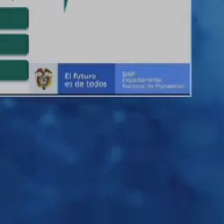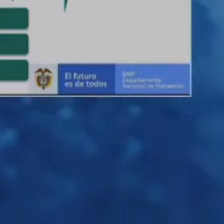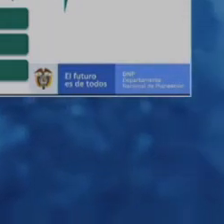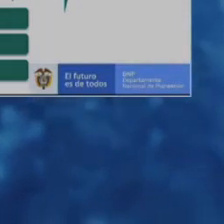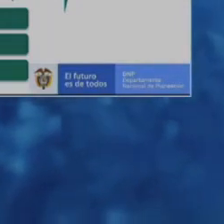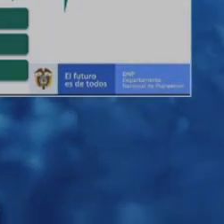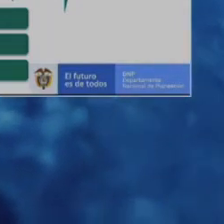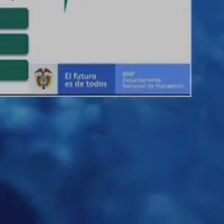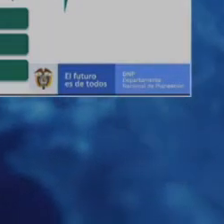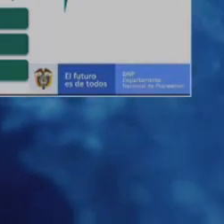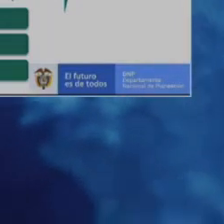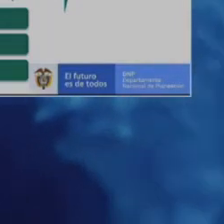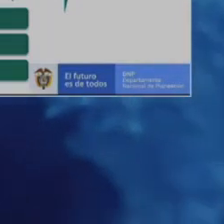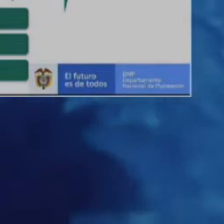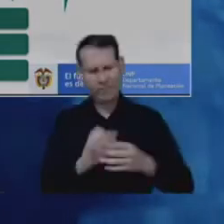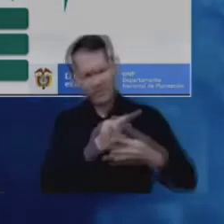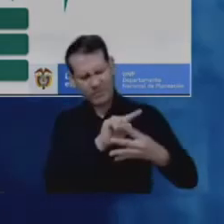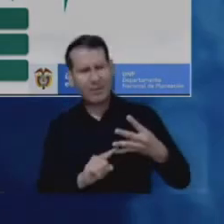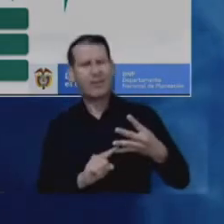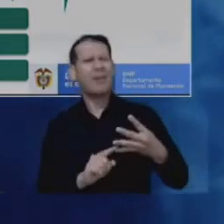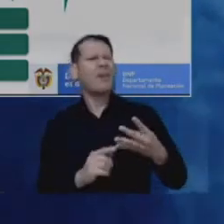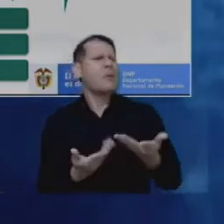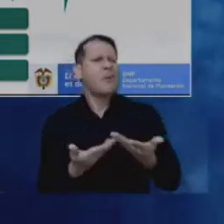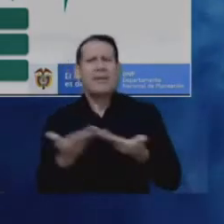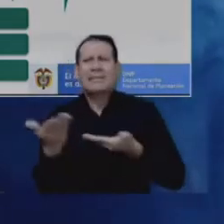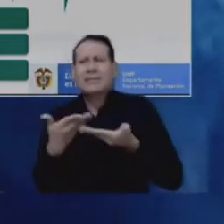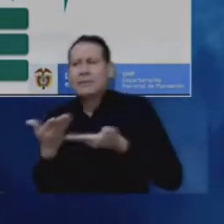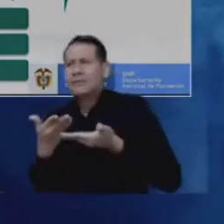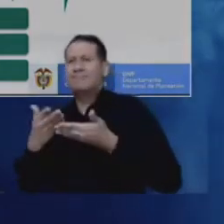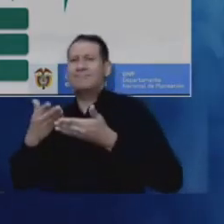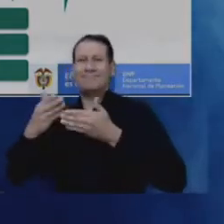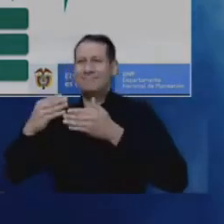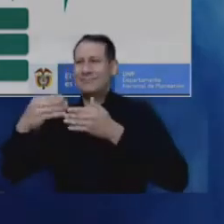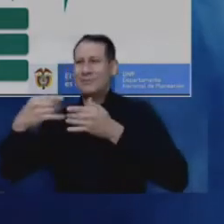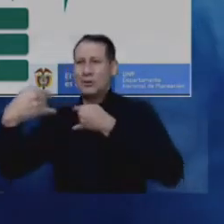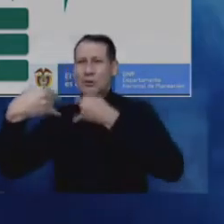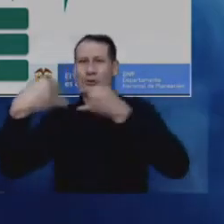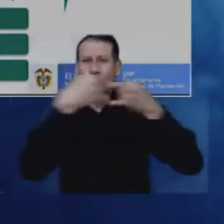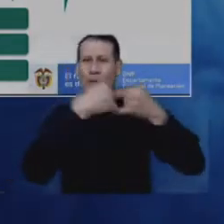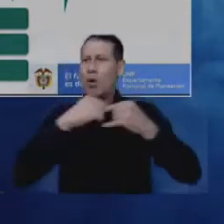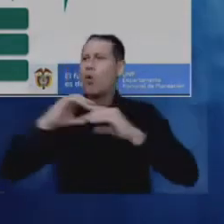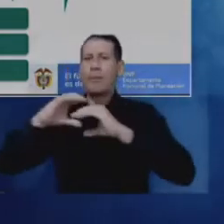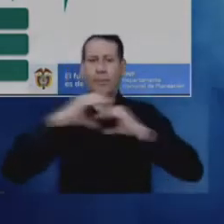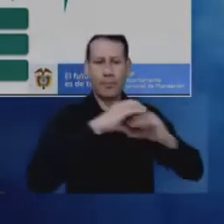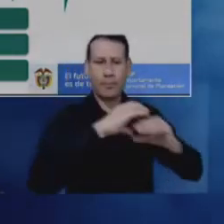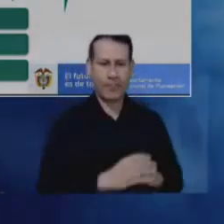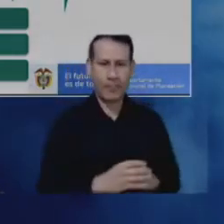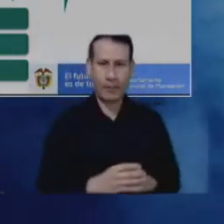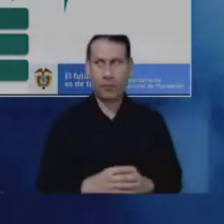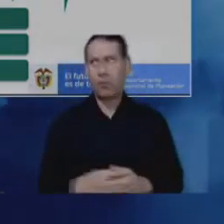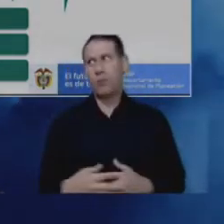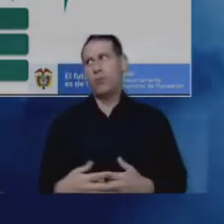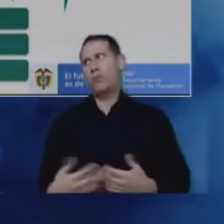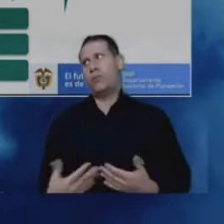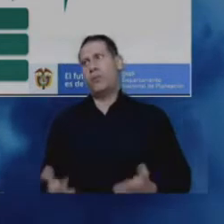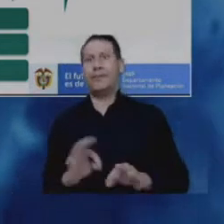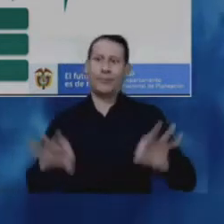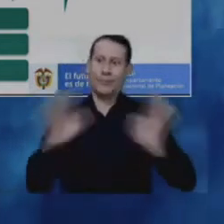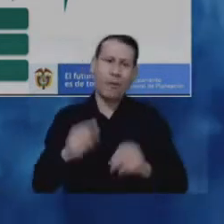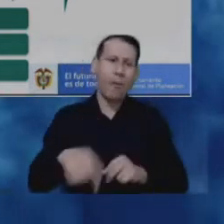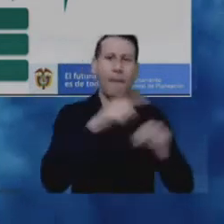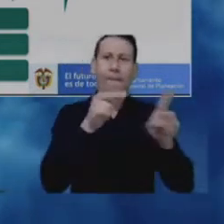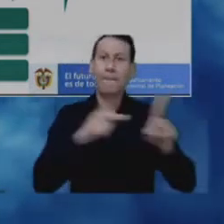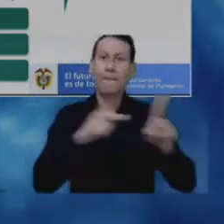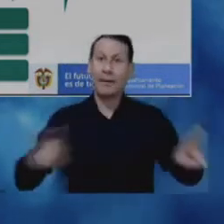se hace uso de estos servicios de telecomunicaciones, que es la parte específica, como vemos acá, que es valor agregado y los usuarios. Y hemos venido